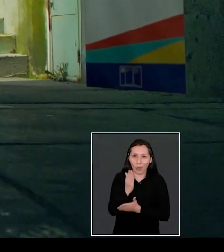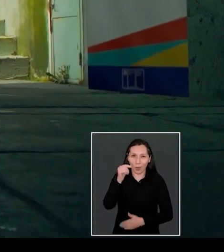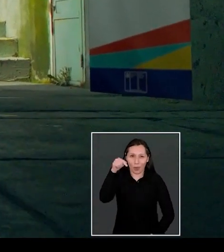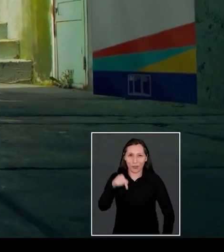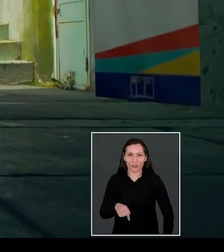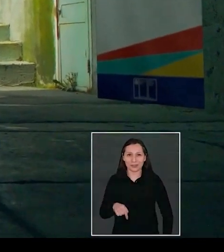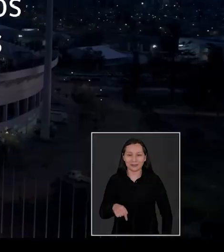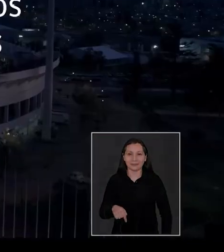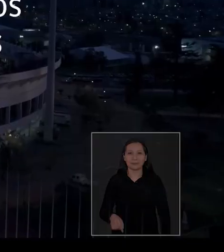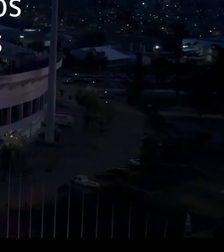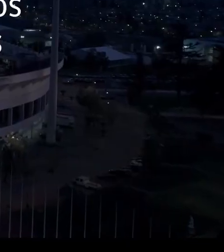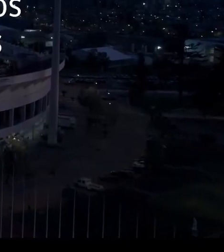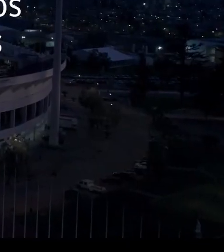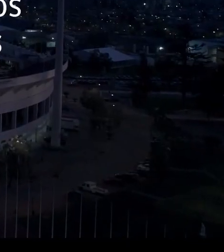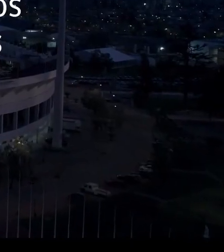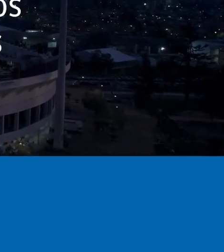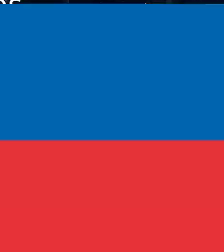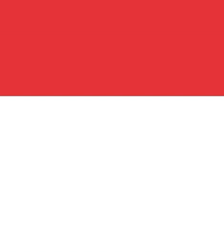comienza